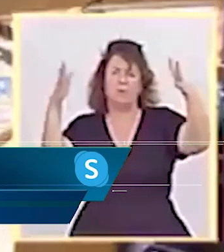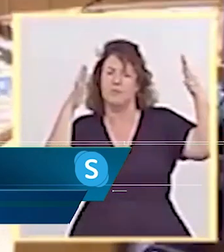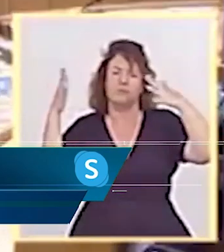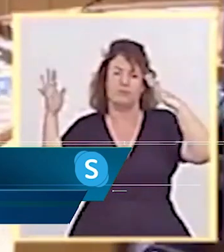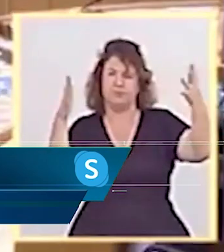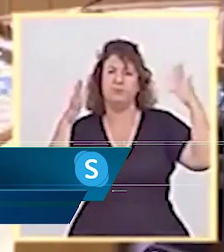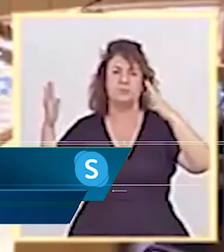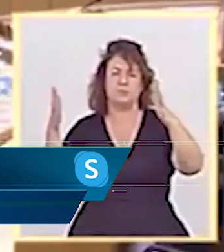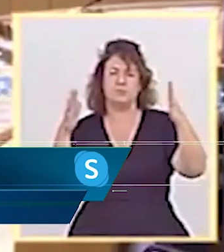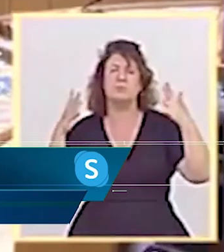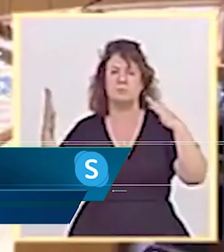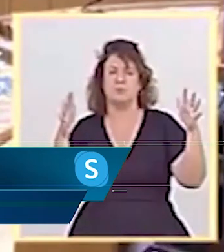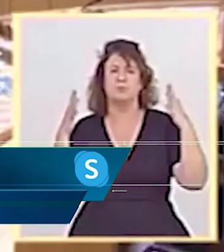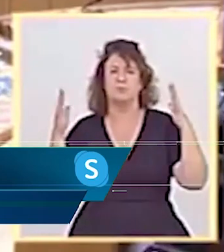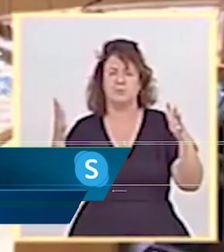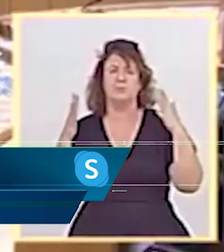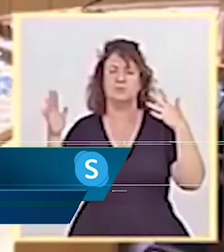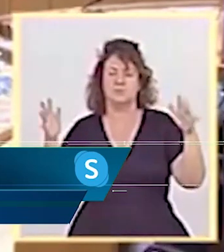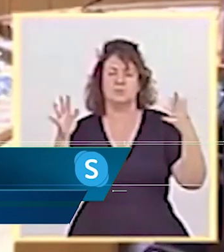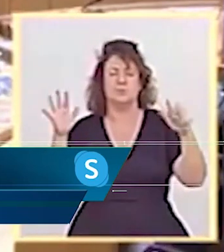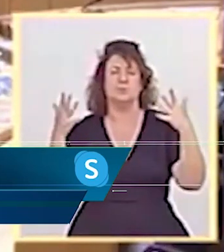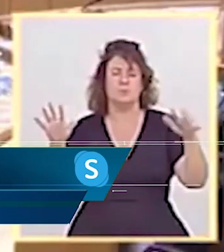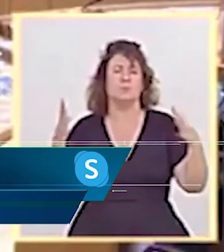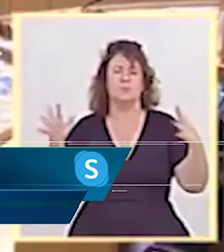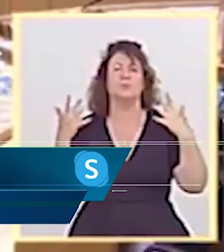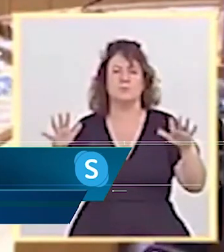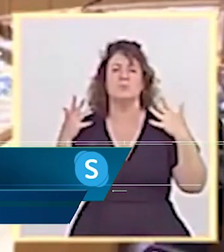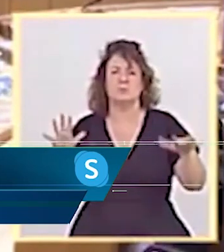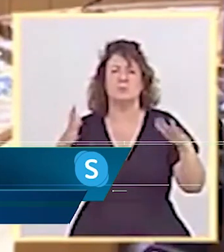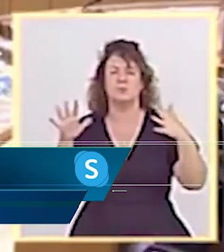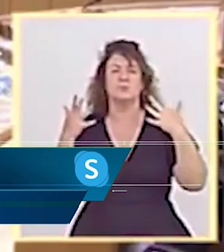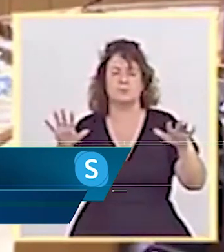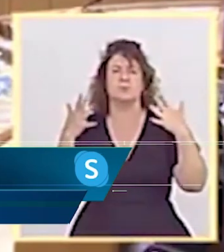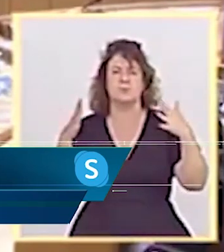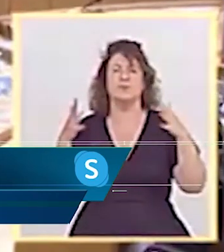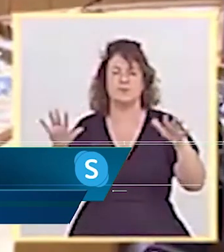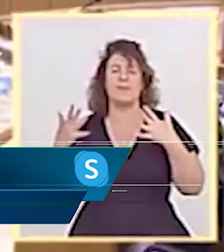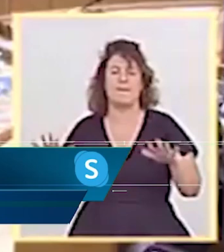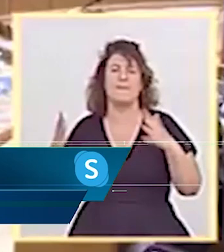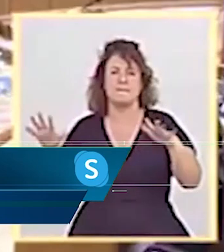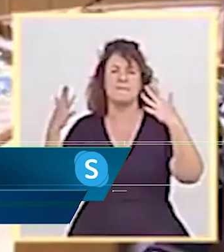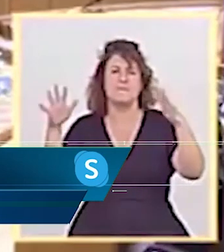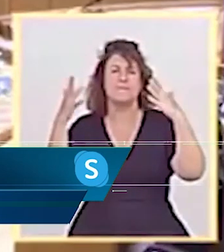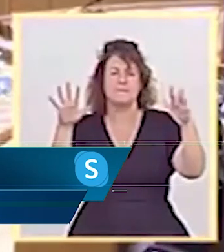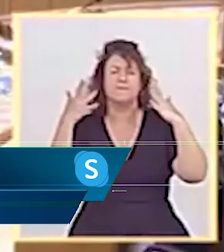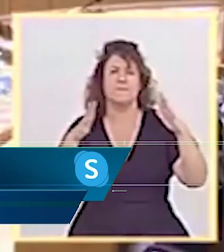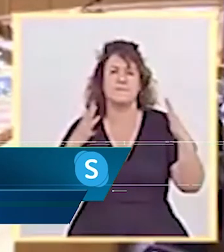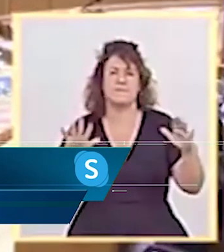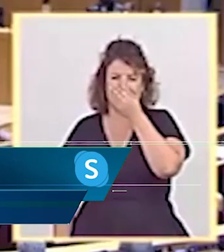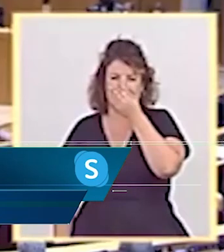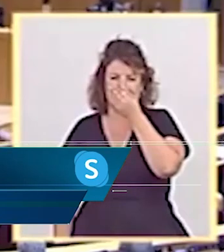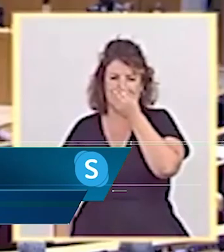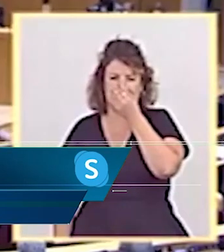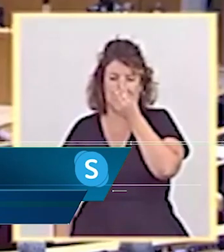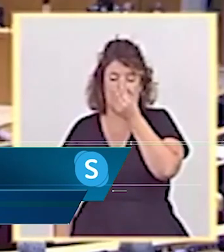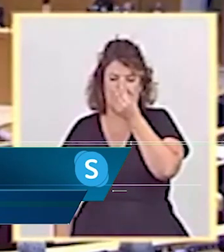constatar que con lo que sería el Véneto o veneciano, eso no se está haciendo, no se está haciendo en las escuelas, no se hace